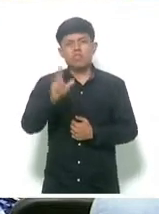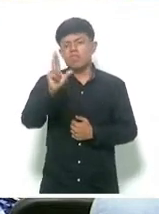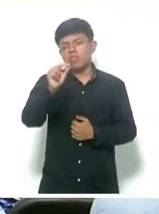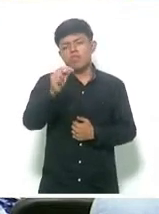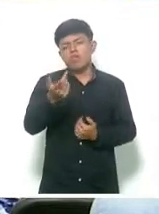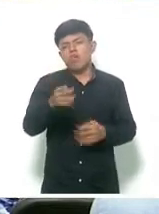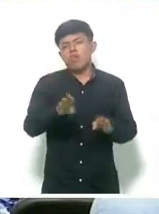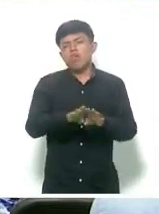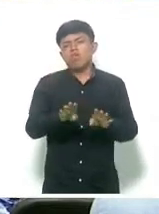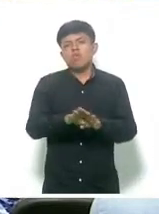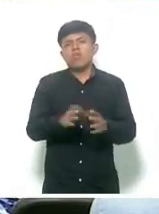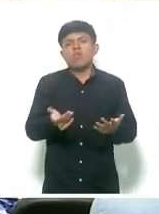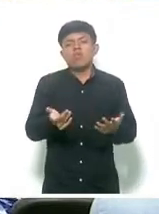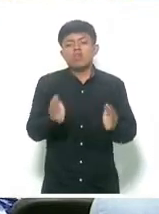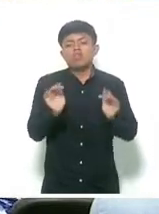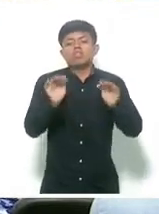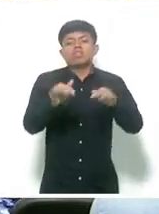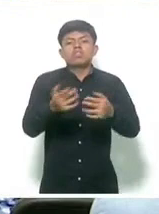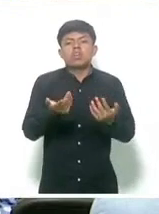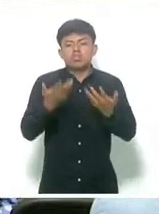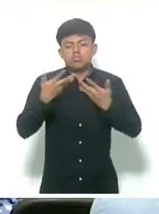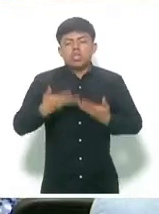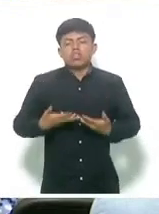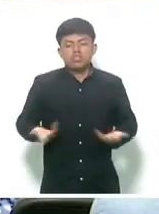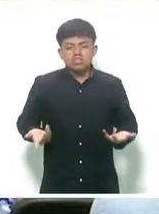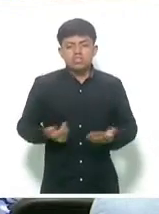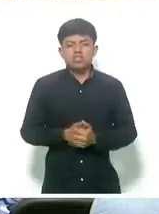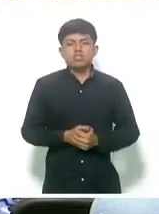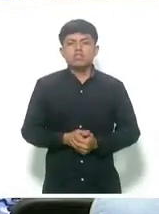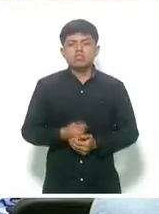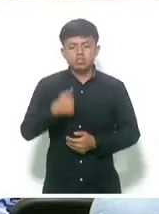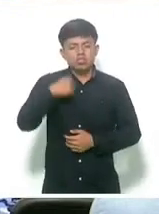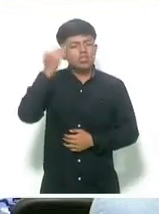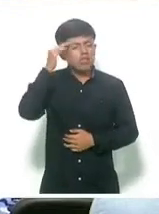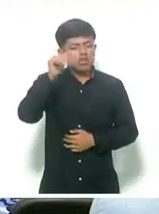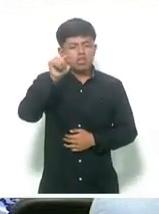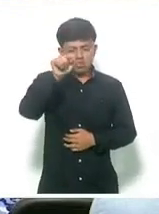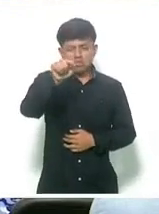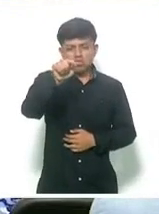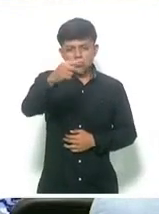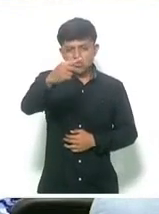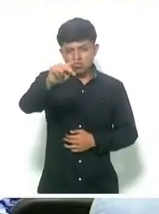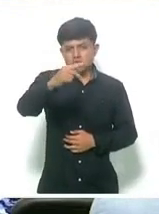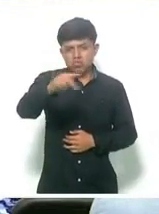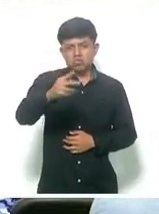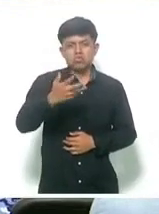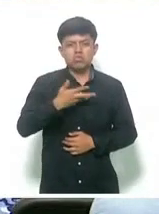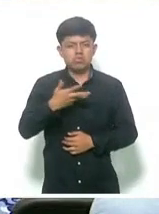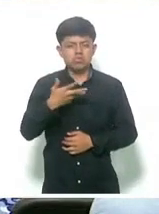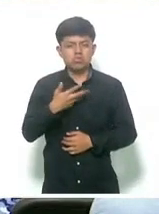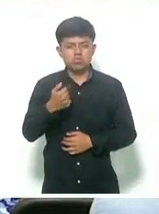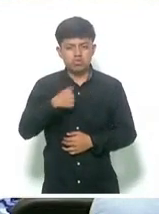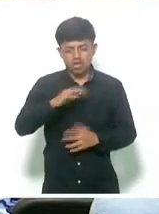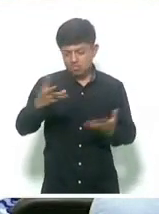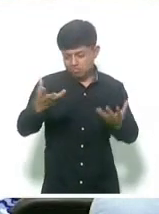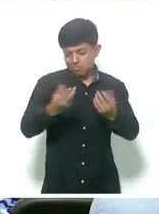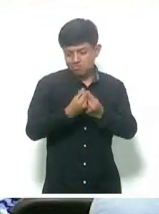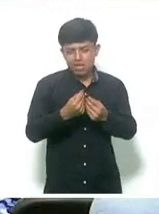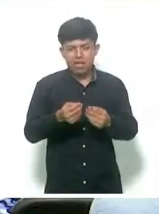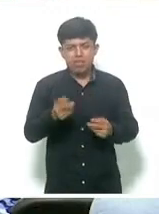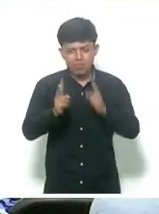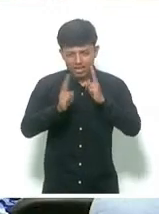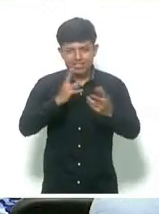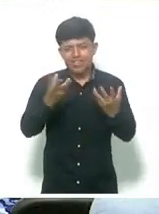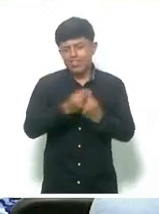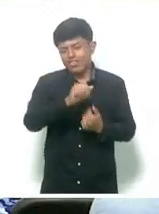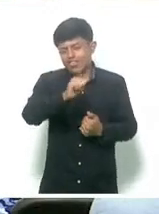manos en este tenor Yo sé que para usted y se lo digo porque he tenido la oportunidad de platicar con otros secretarios de